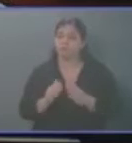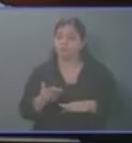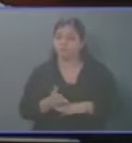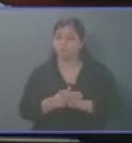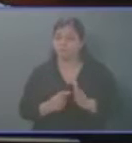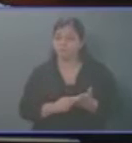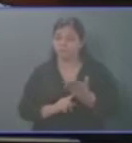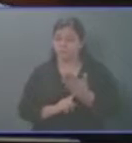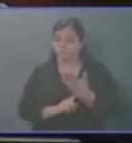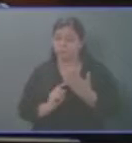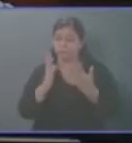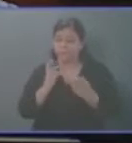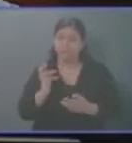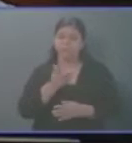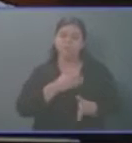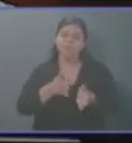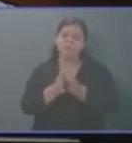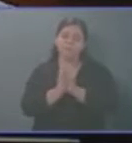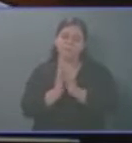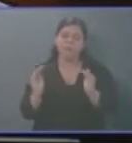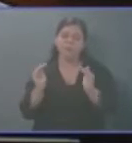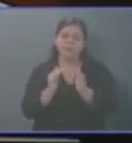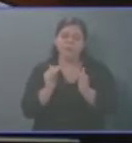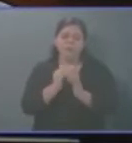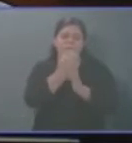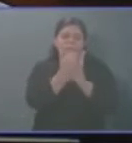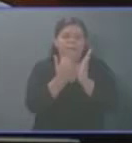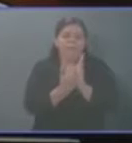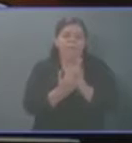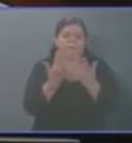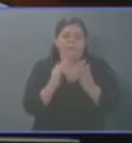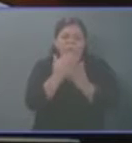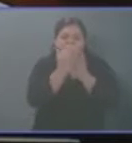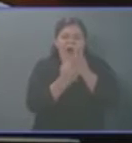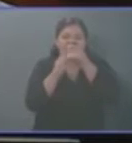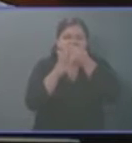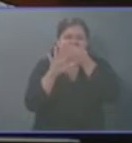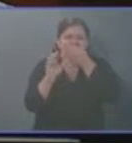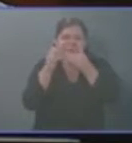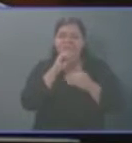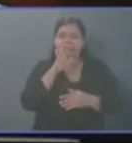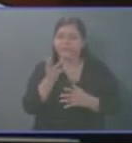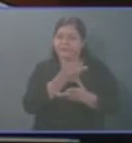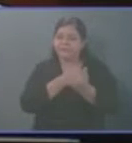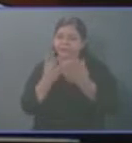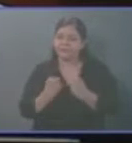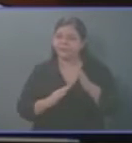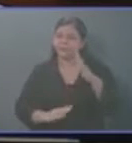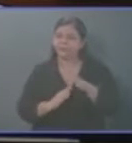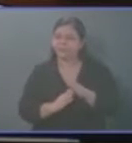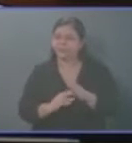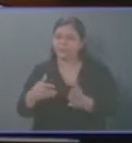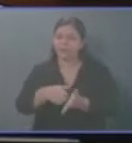y para pedir que la unifiquen, me parece que está en la agenda, me parece que es la número 45, donde pedimos que se suspenda